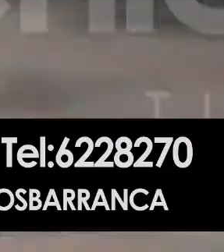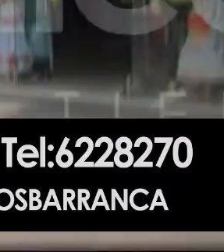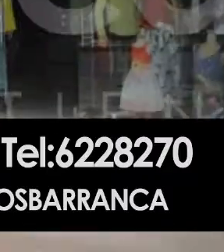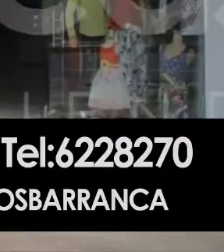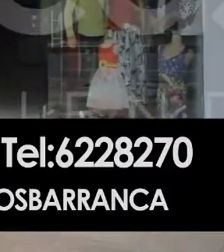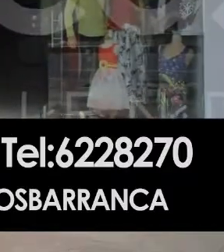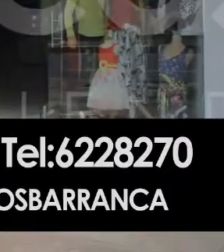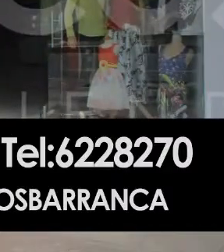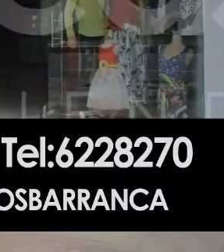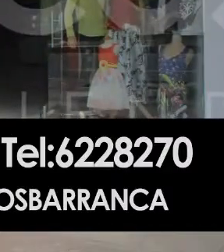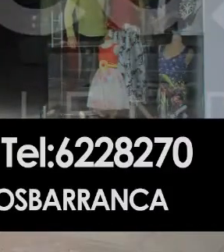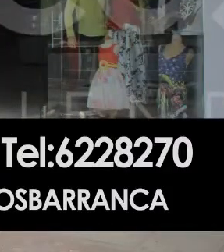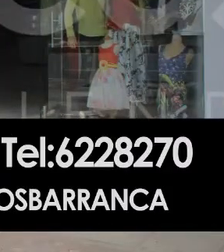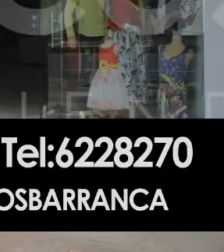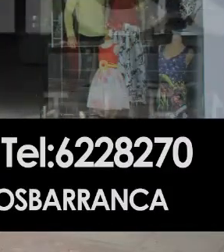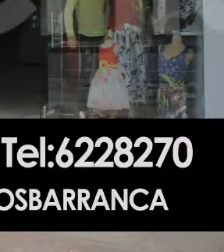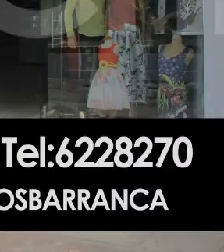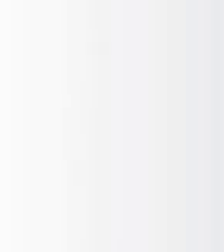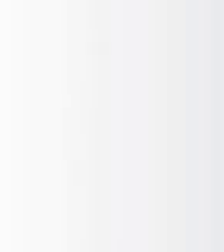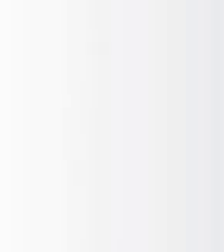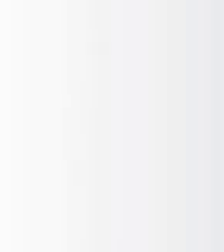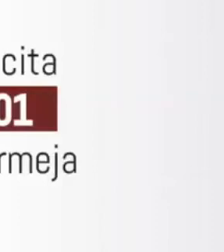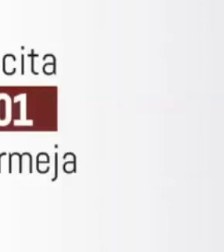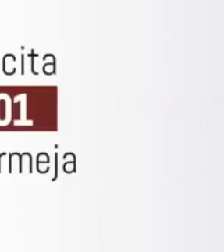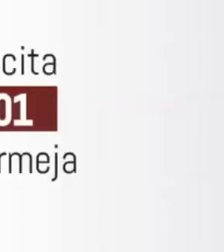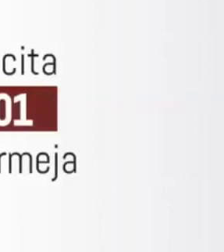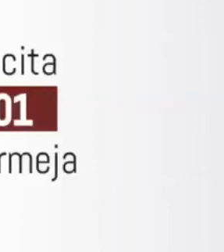y la mejor atención.